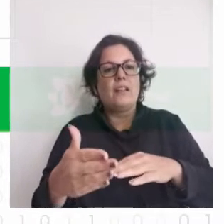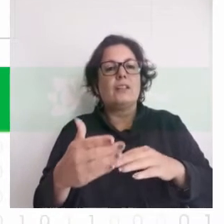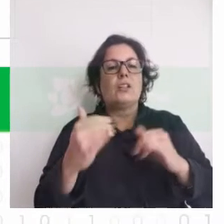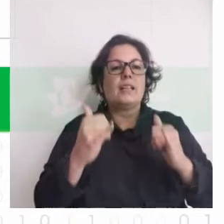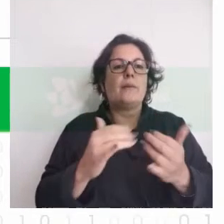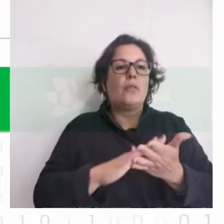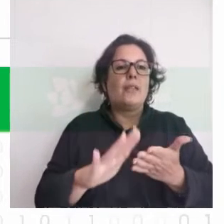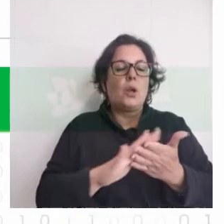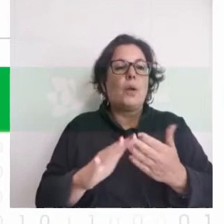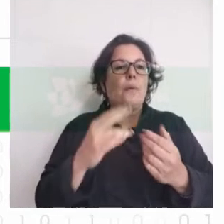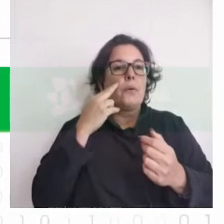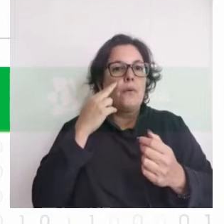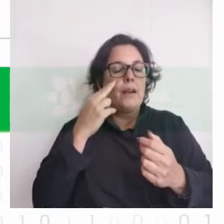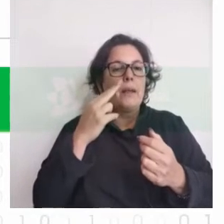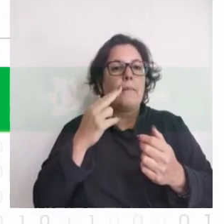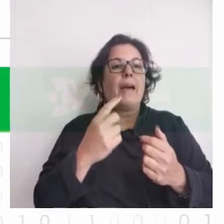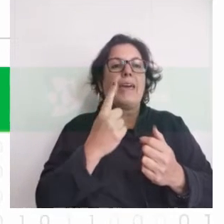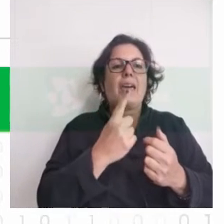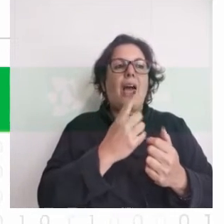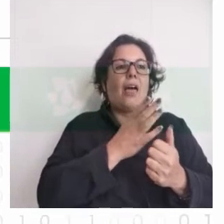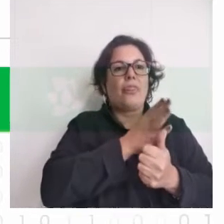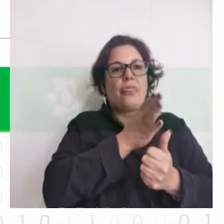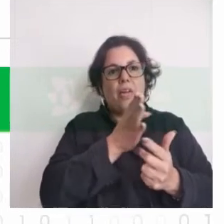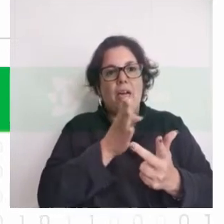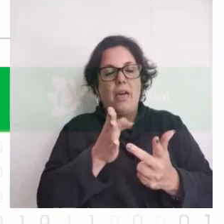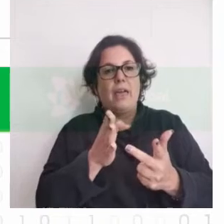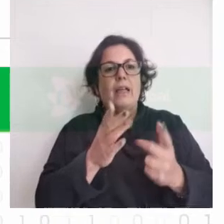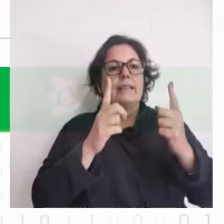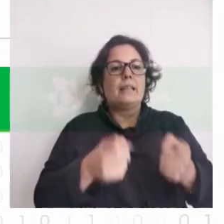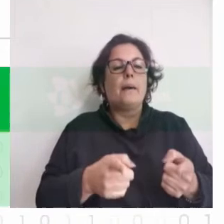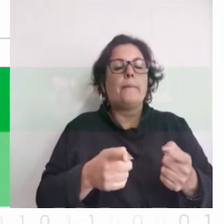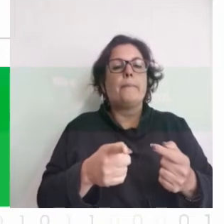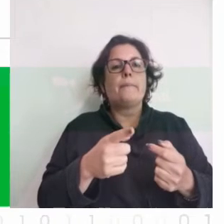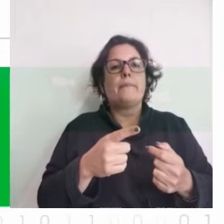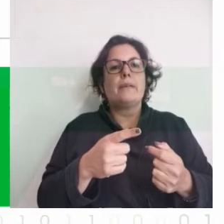para aislar los efectos de cada intervención. También acá pasa